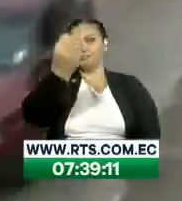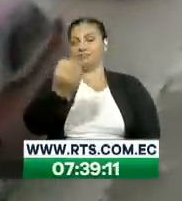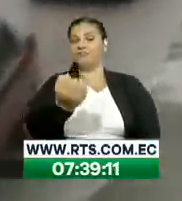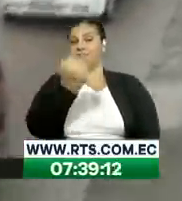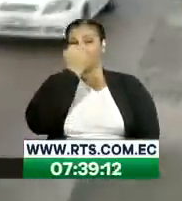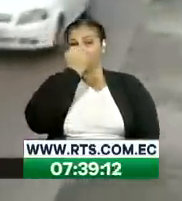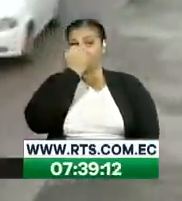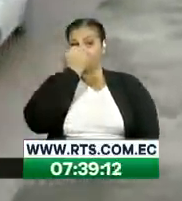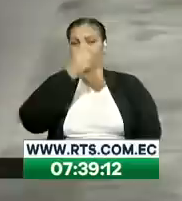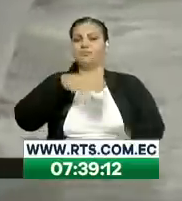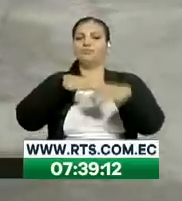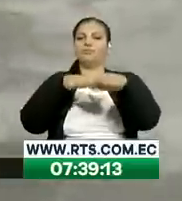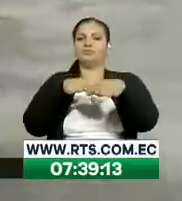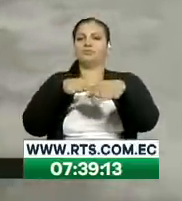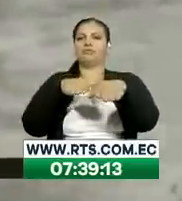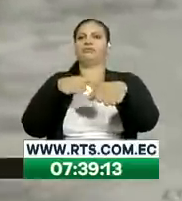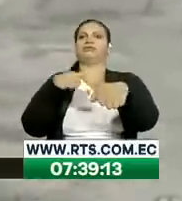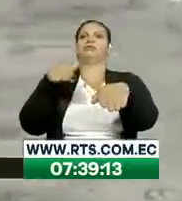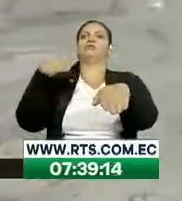una vez que pasa